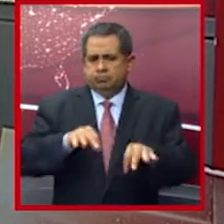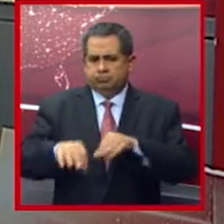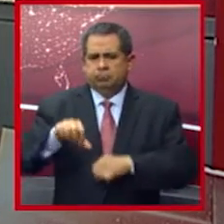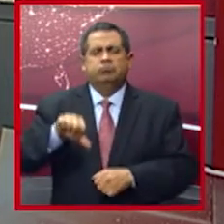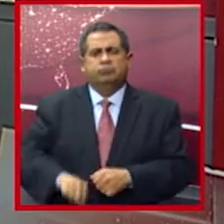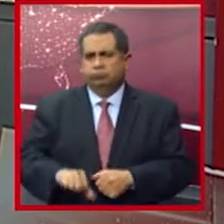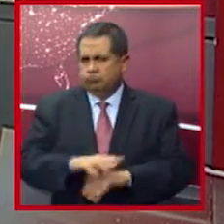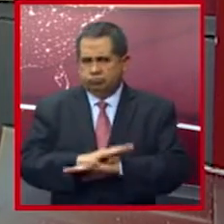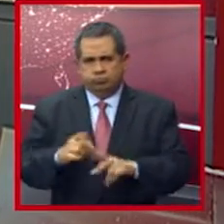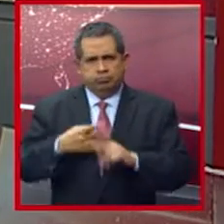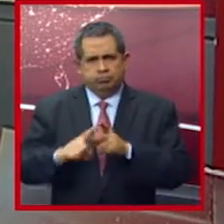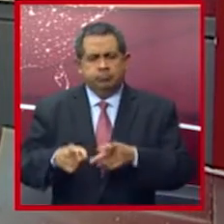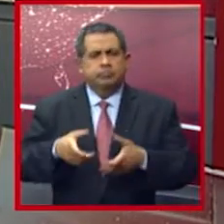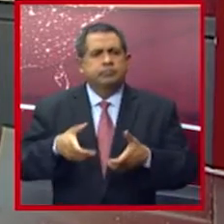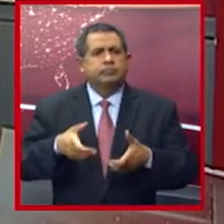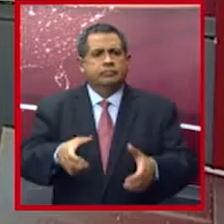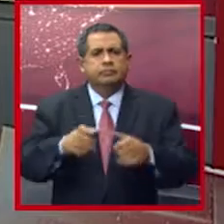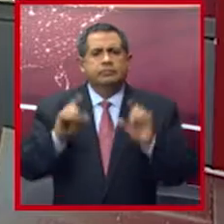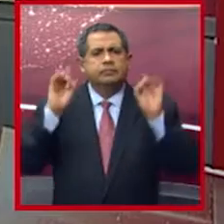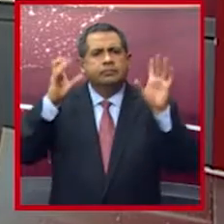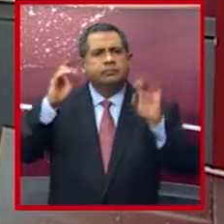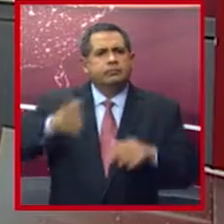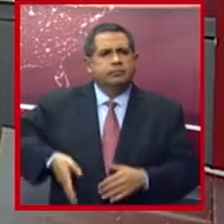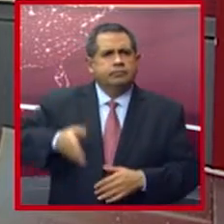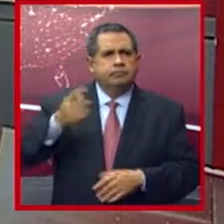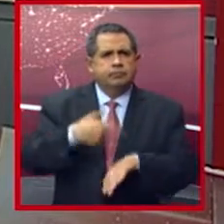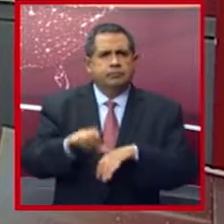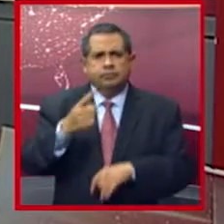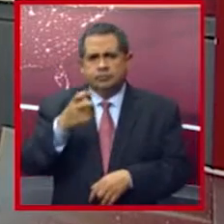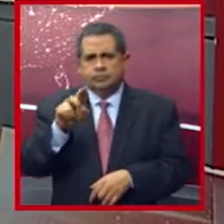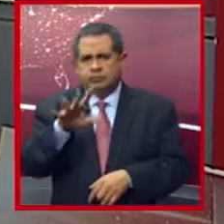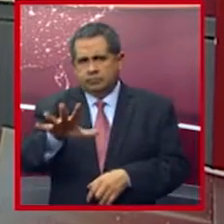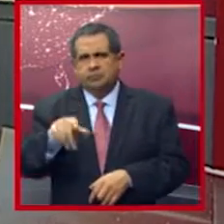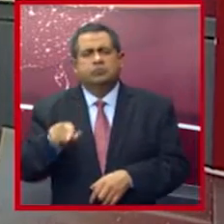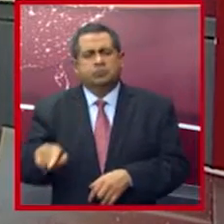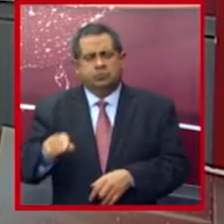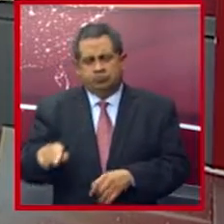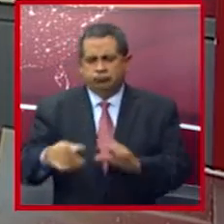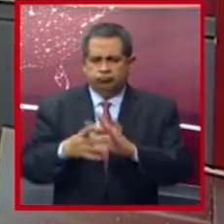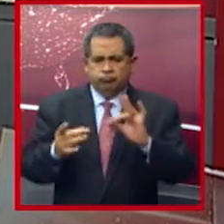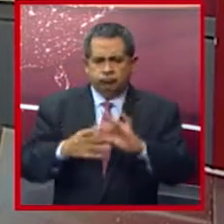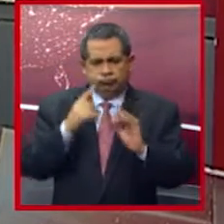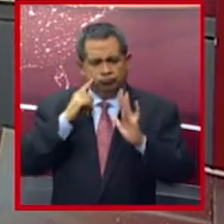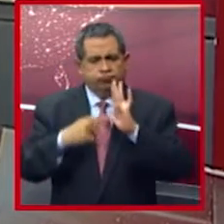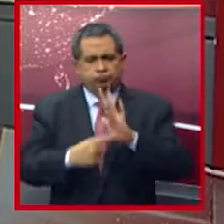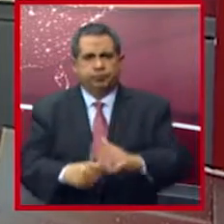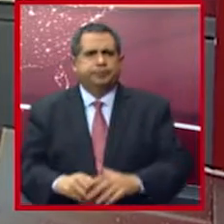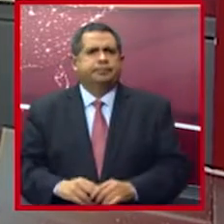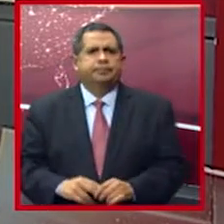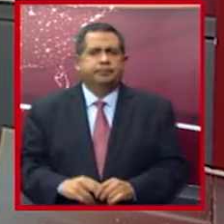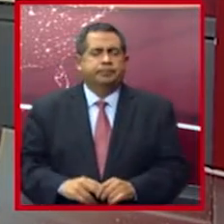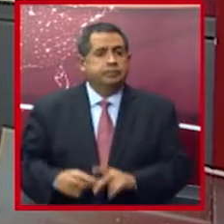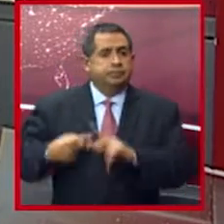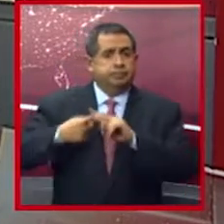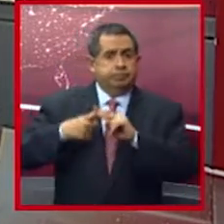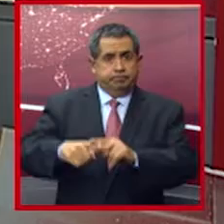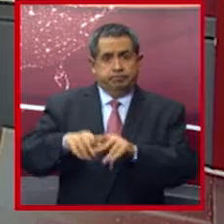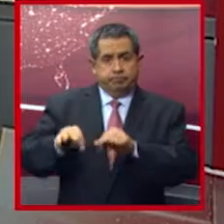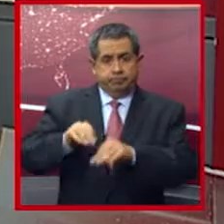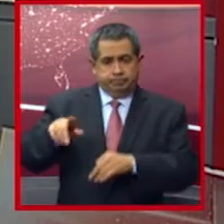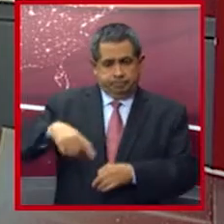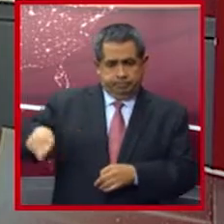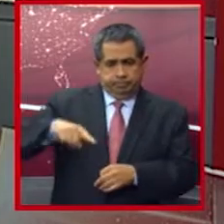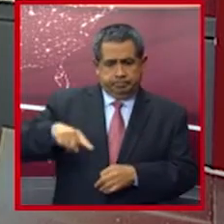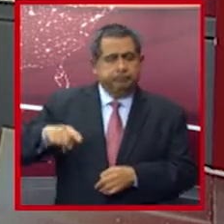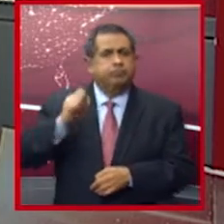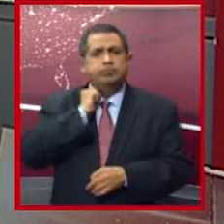en las instalaciones de Reforma 135. Vamos a tener, por supuesto, los detalles de esta sesión. Al iniciar los trabajos ordinarios ahí en el